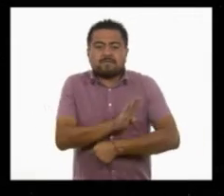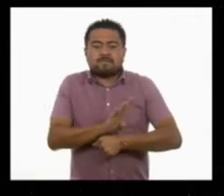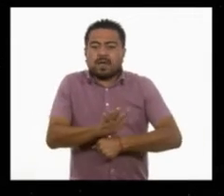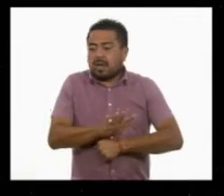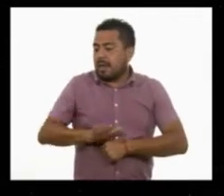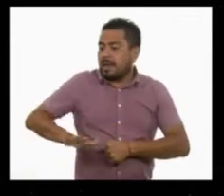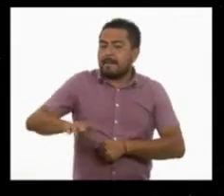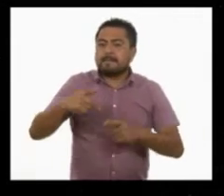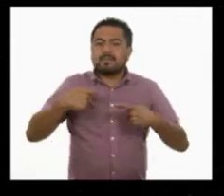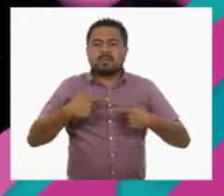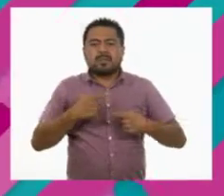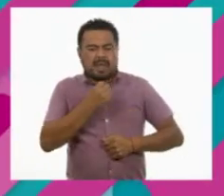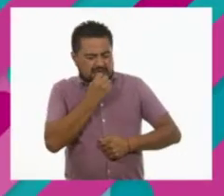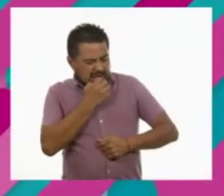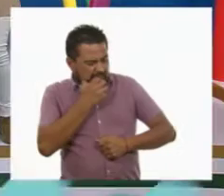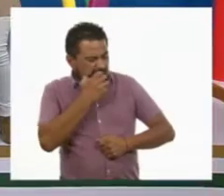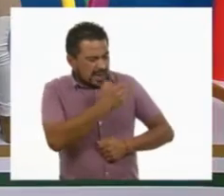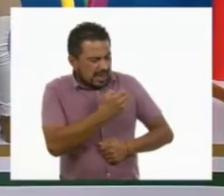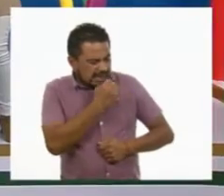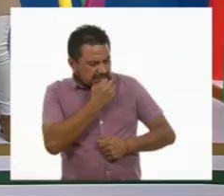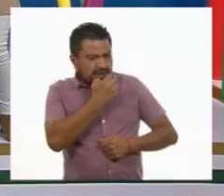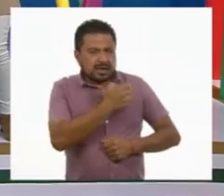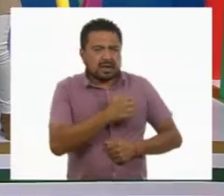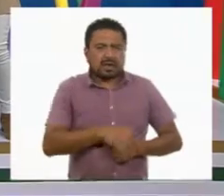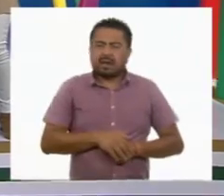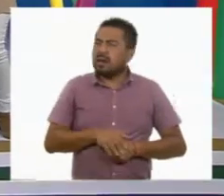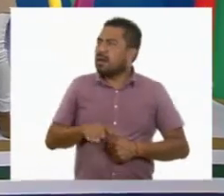de los demás. ¡Esteban! María.